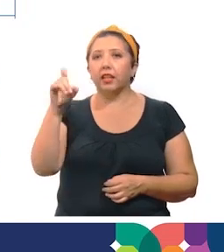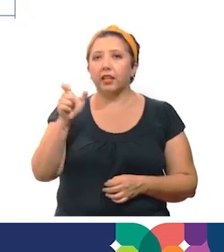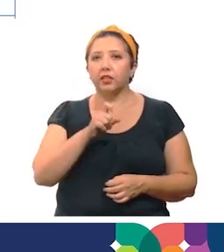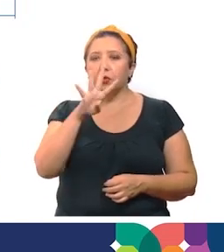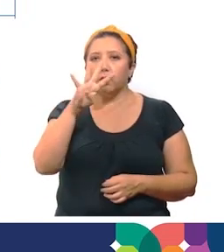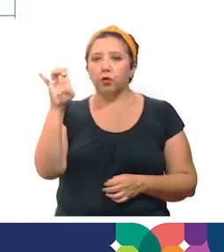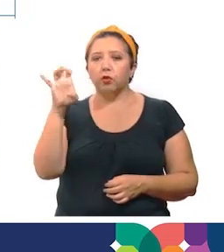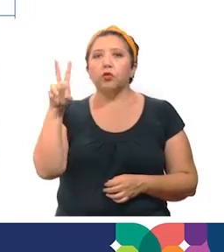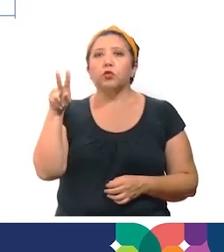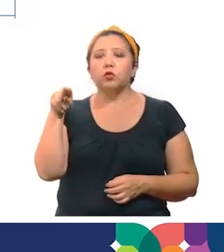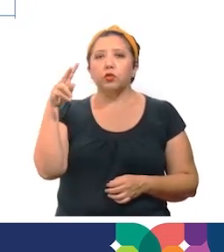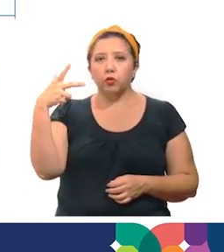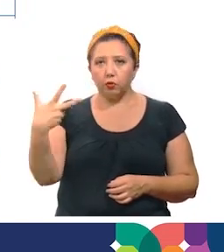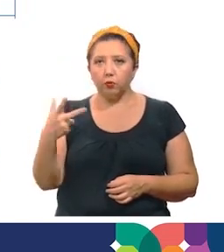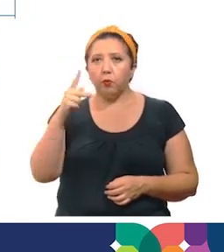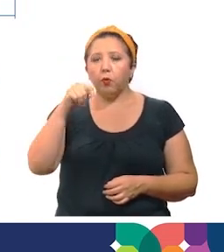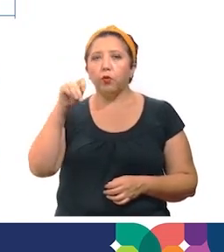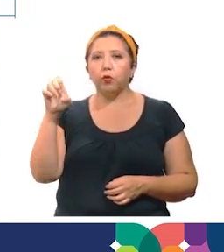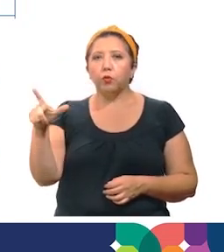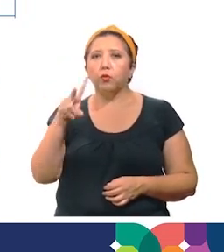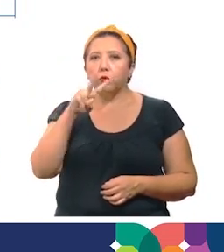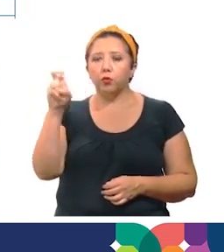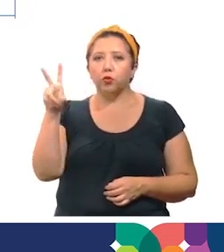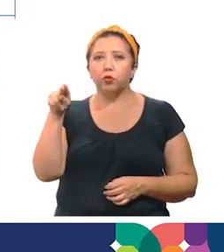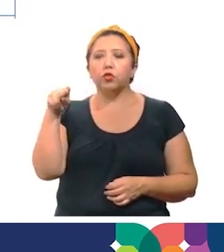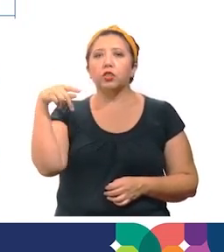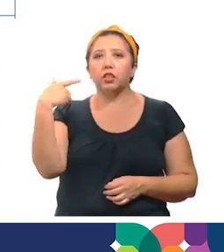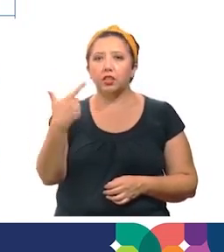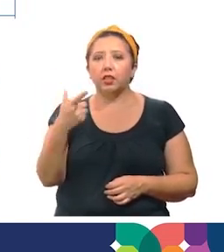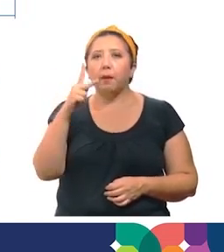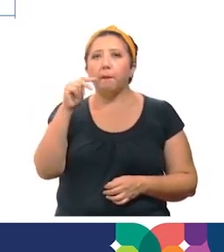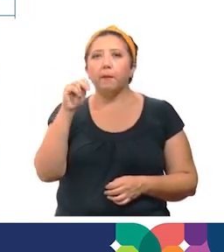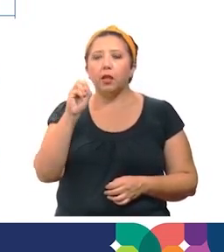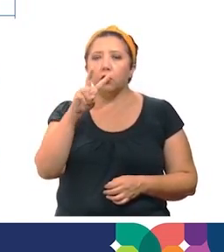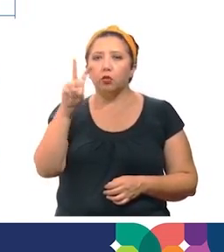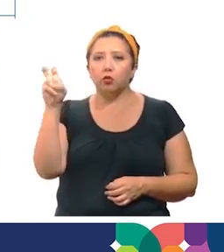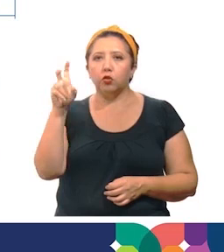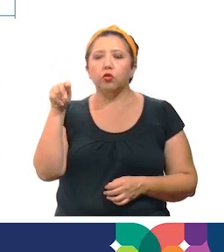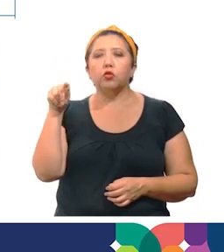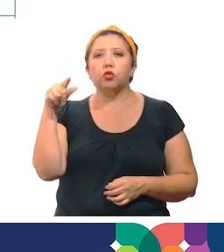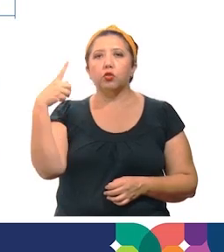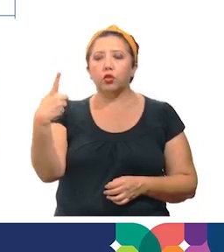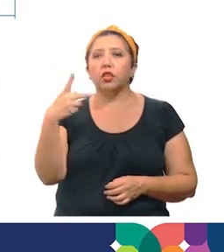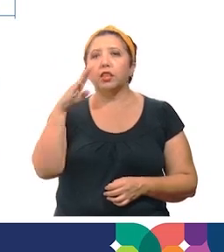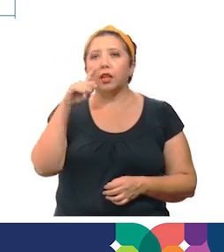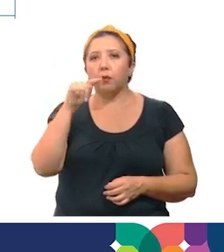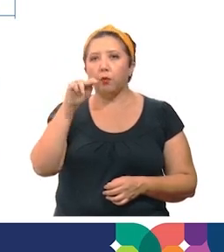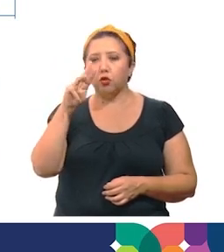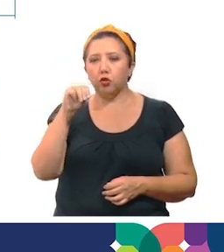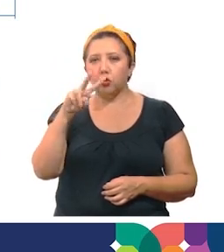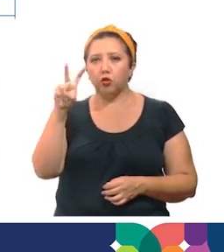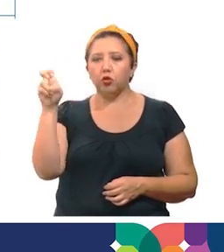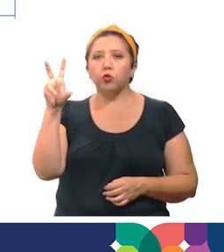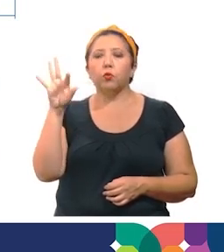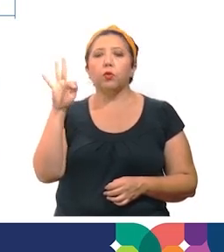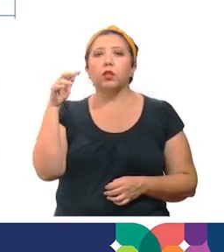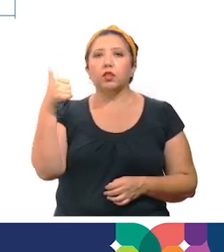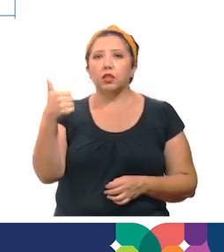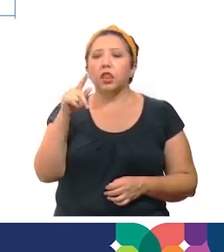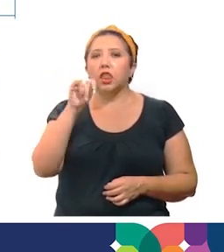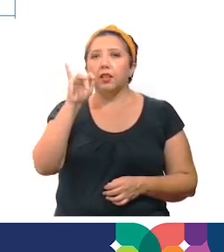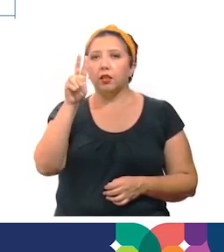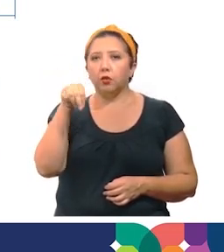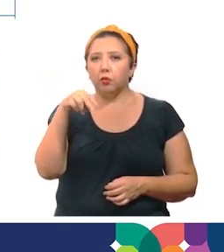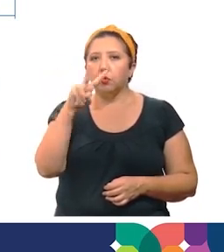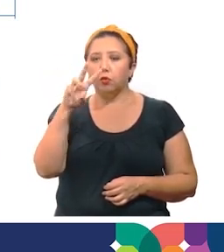Tecash 488, Motul 287, Peto 281, Temozón 246,